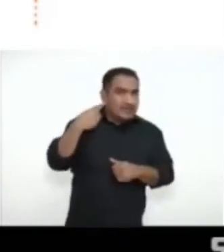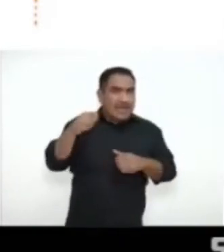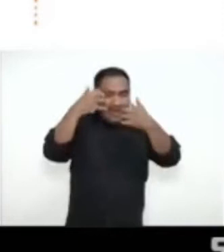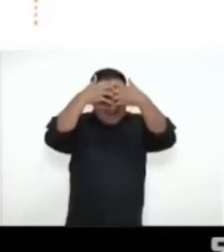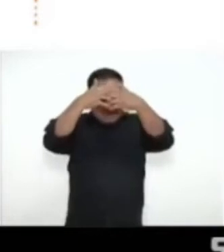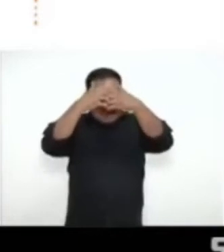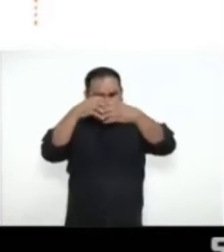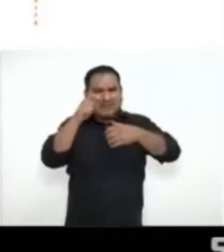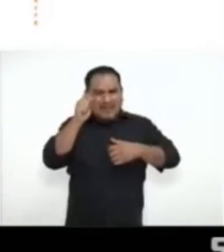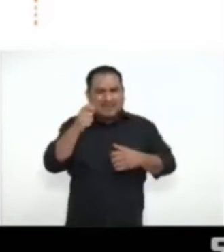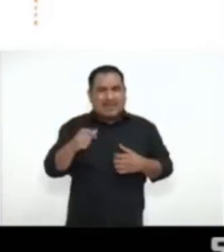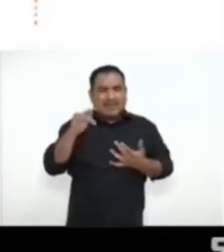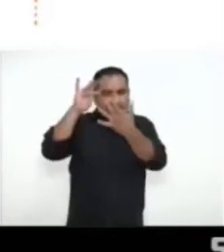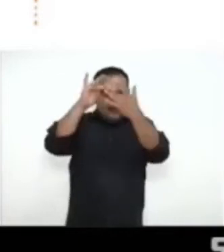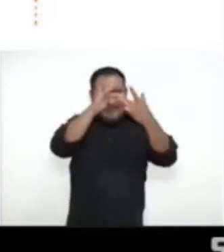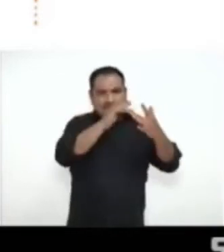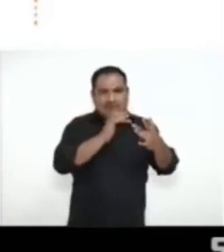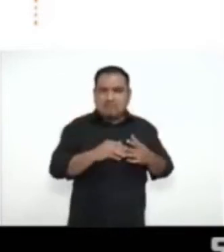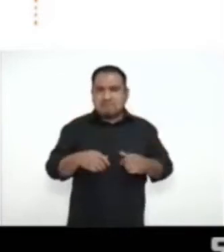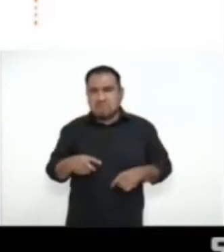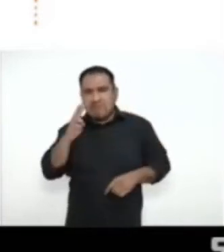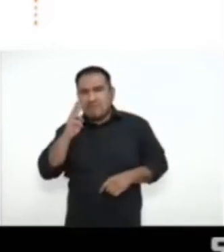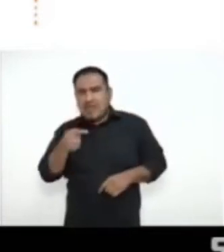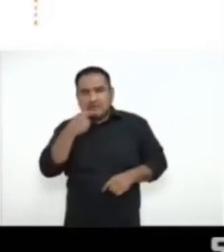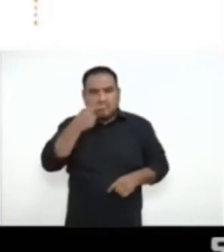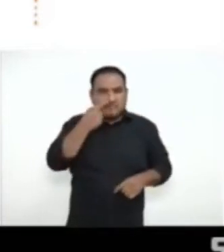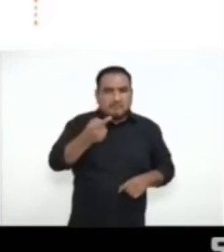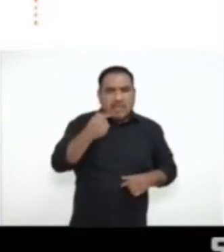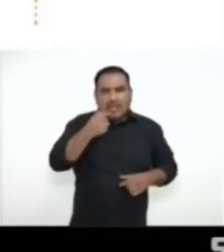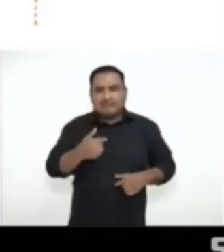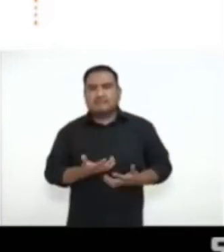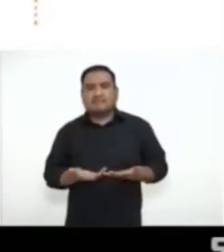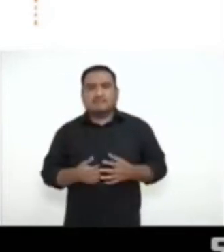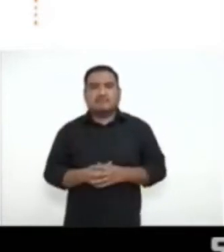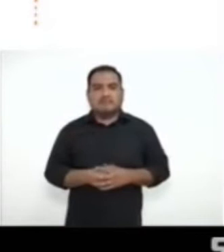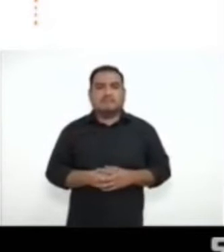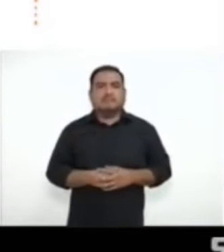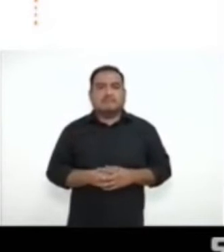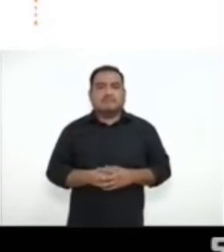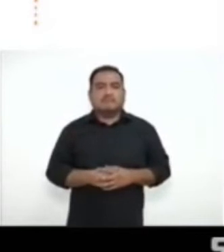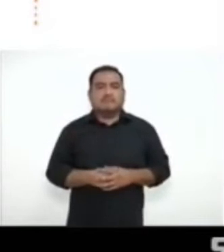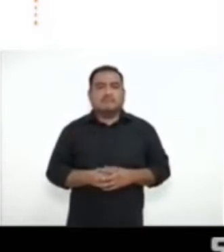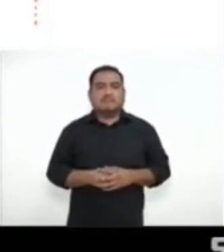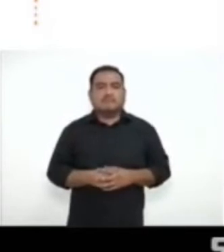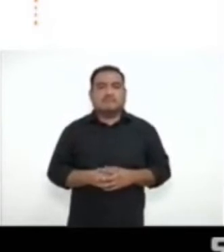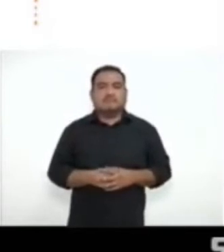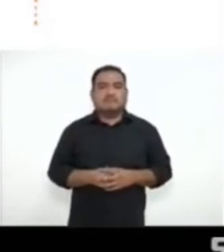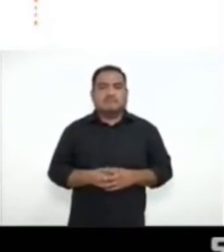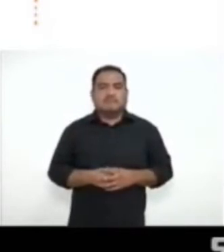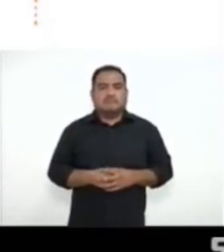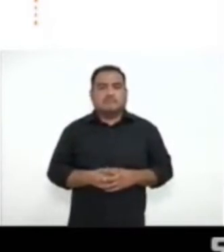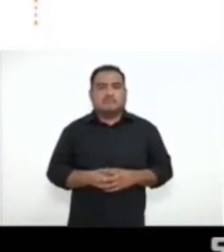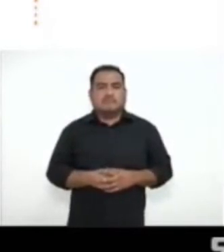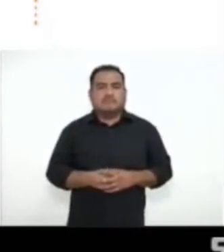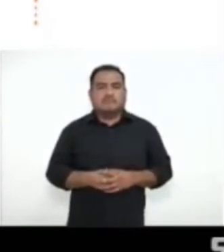vimos en un principio? Lo percibimos con la vista, está el área sensorial, con el olor, con el olfato, con el tacto, con el